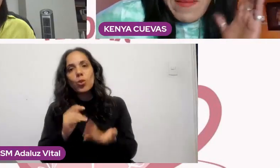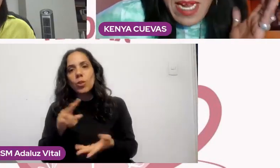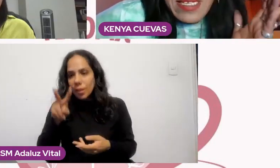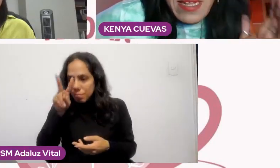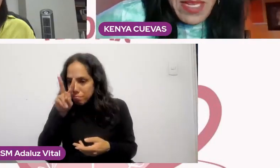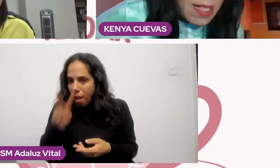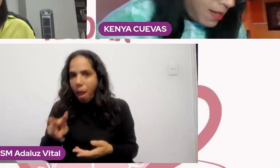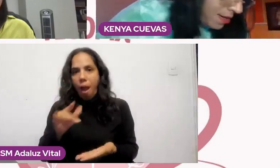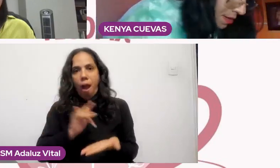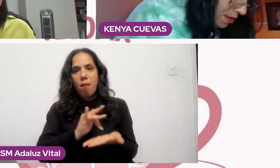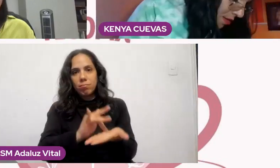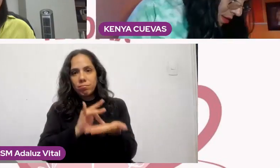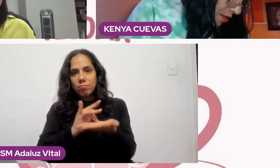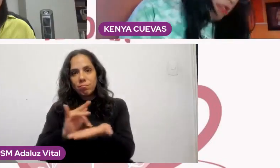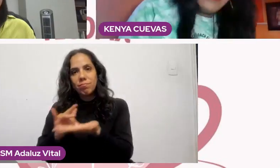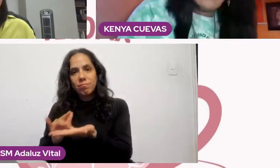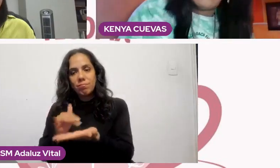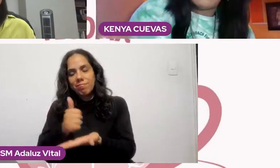Inclusive cambiarles la mirada.